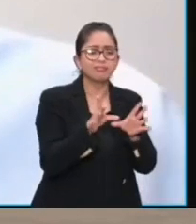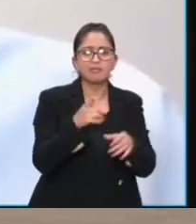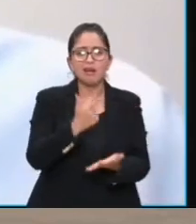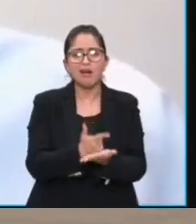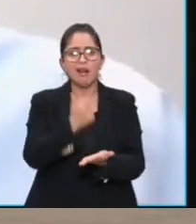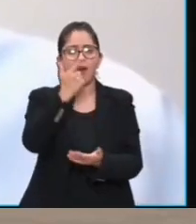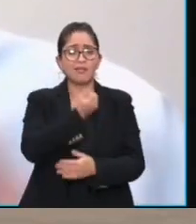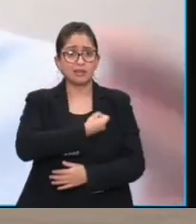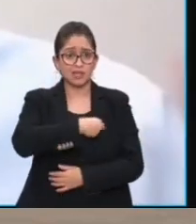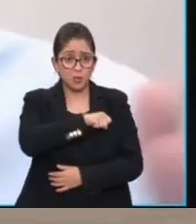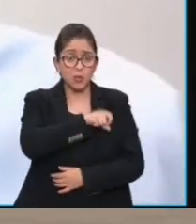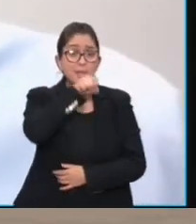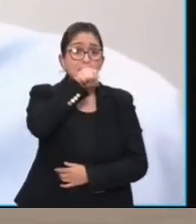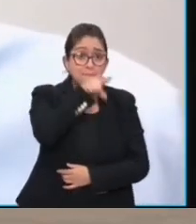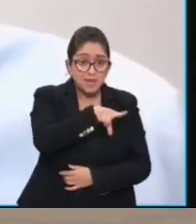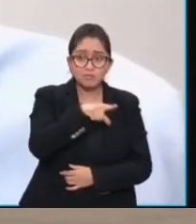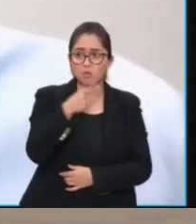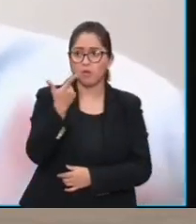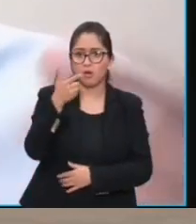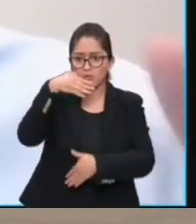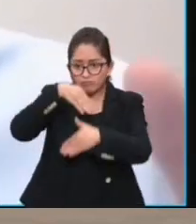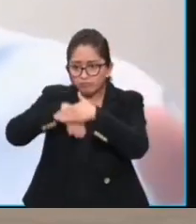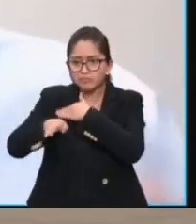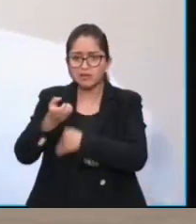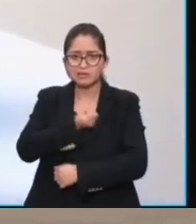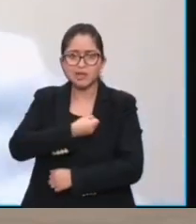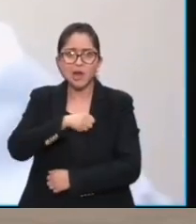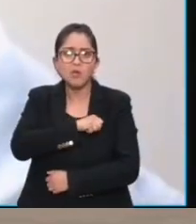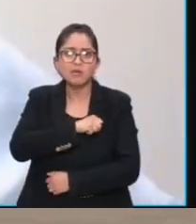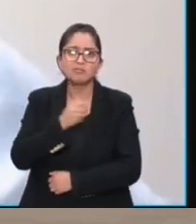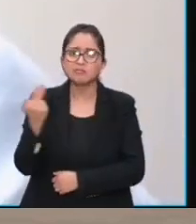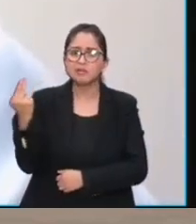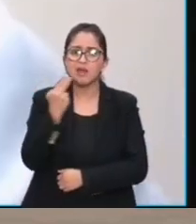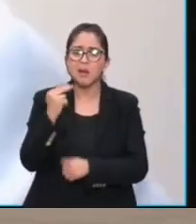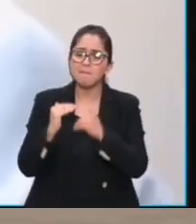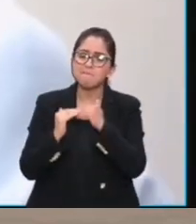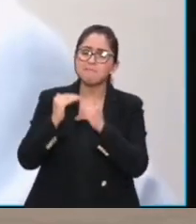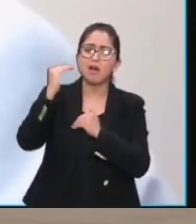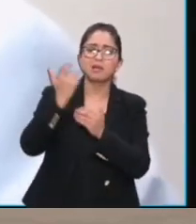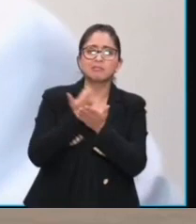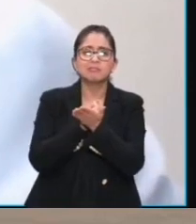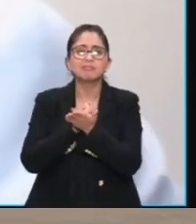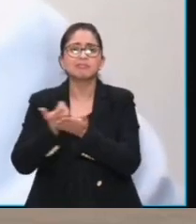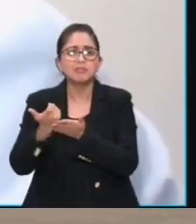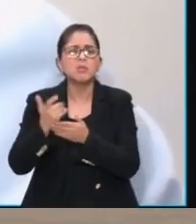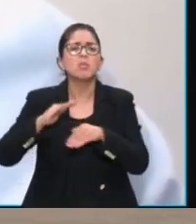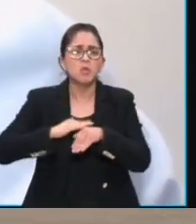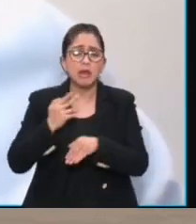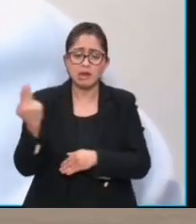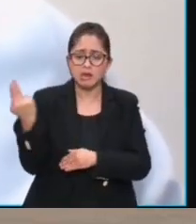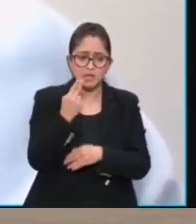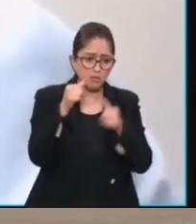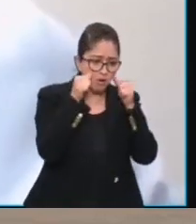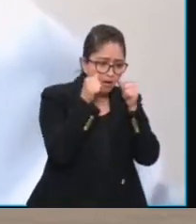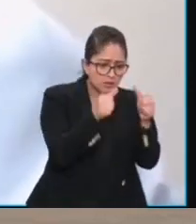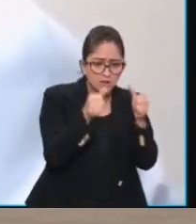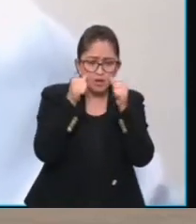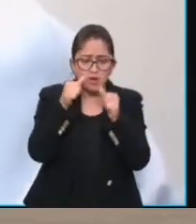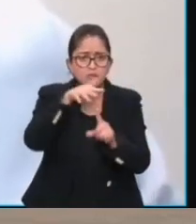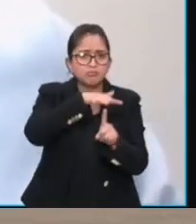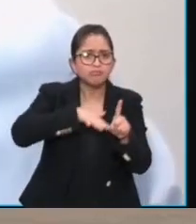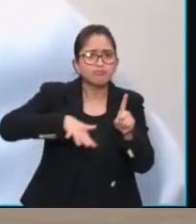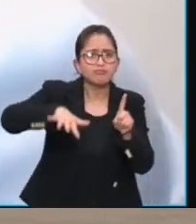de los servicios de salud aumente justamente para atender todas estas problemáticas que ya se han convertido en